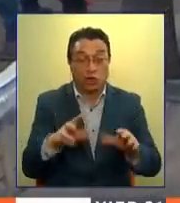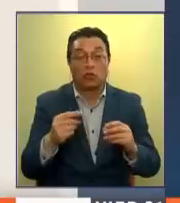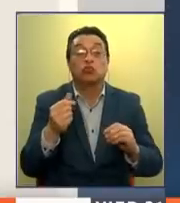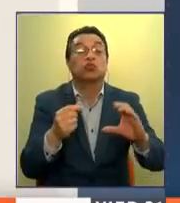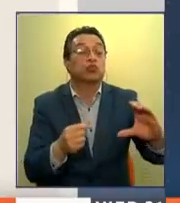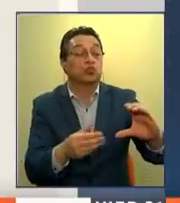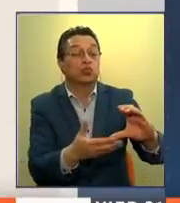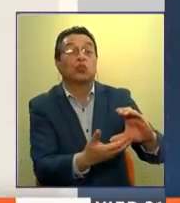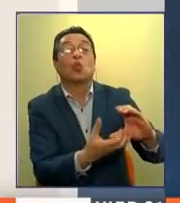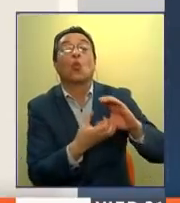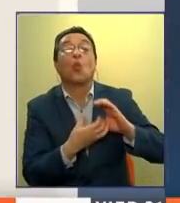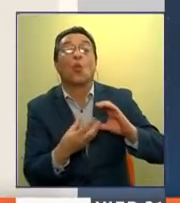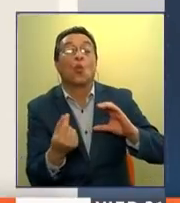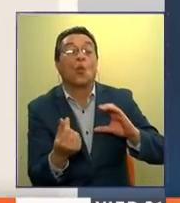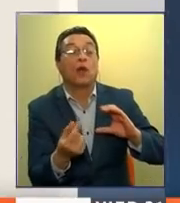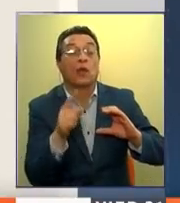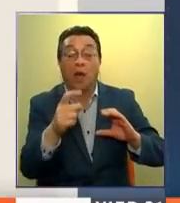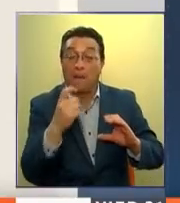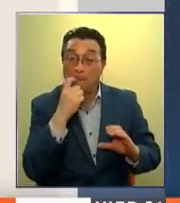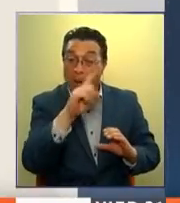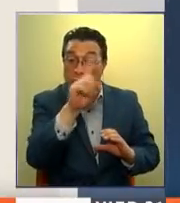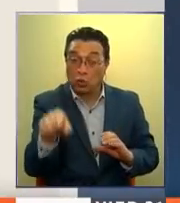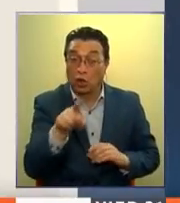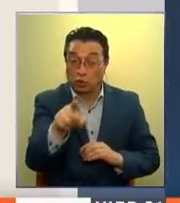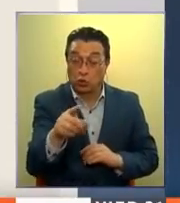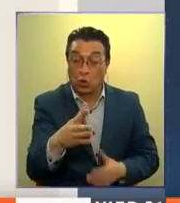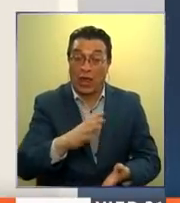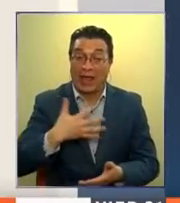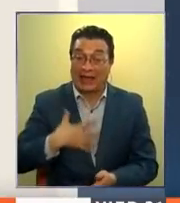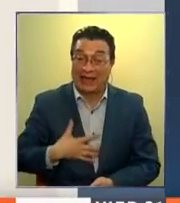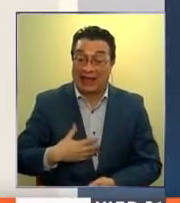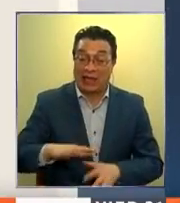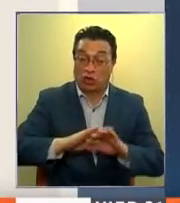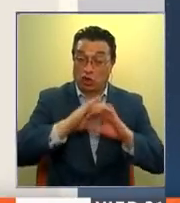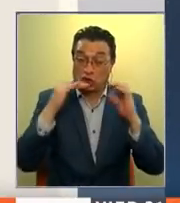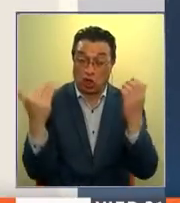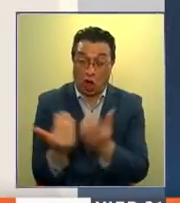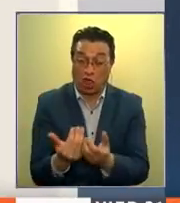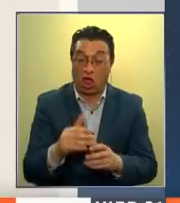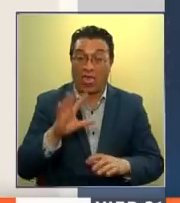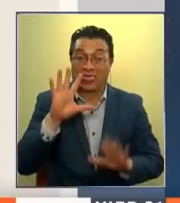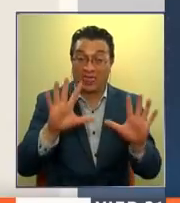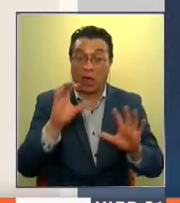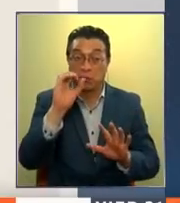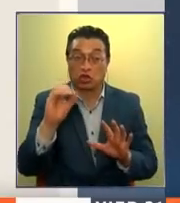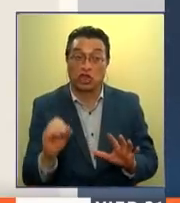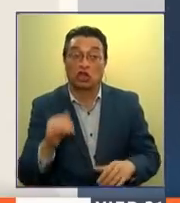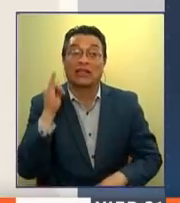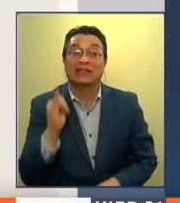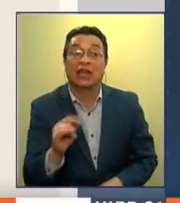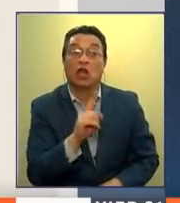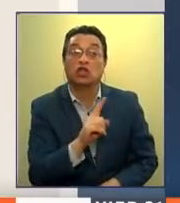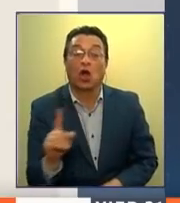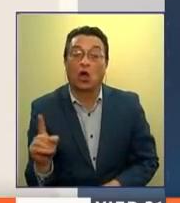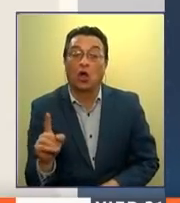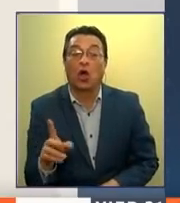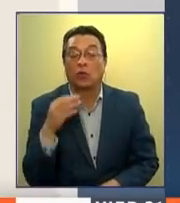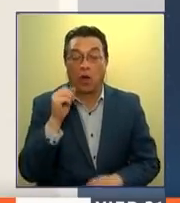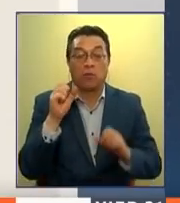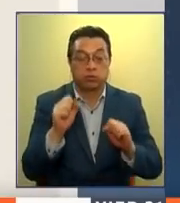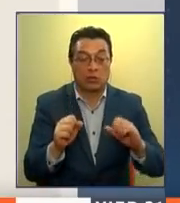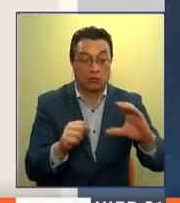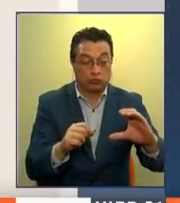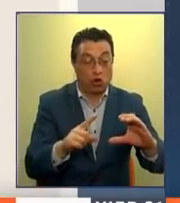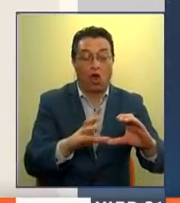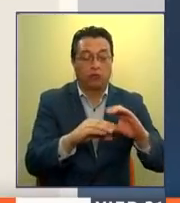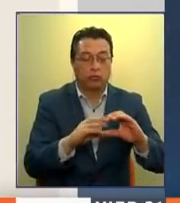quiere retirar. La pregunta es si usted quiere sacar por completo su 10% o no. Debe considerar que no habrá alternativa de retirar más